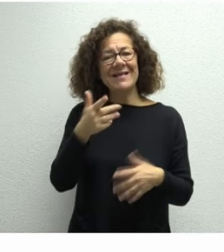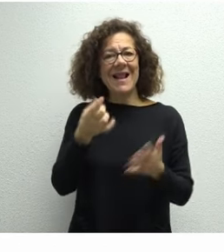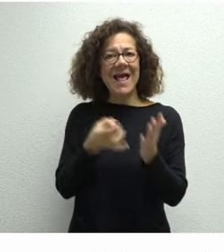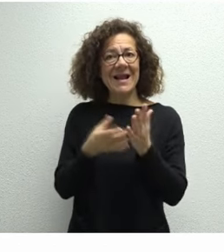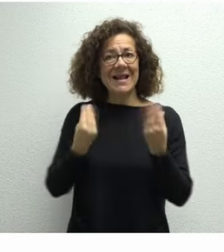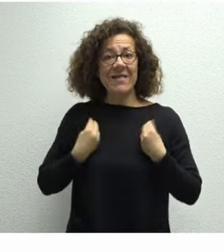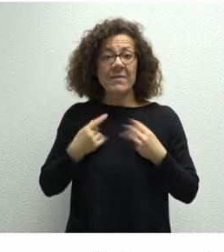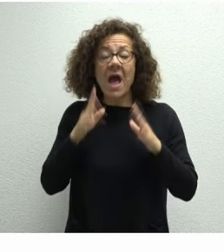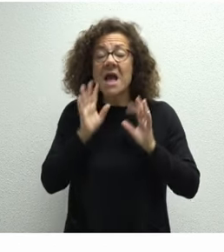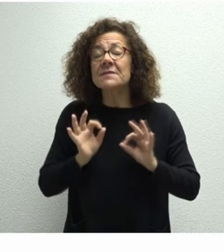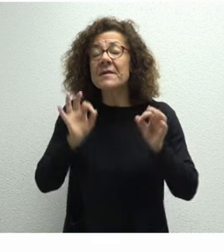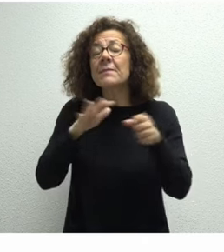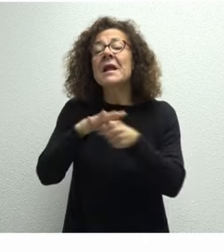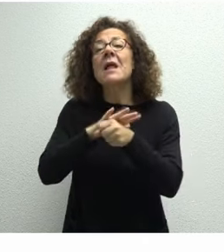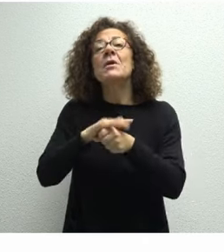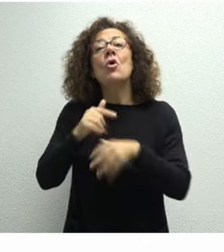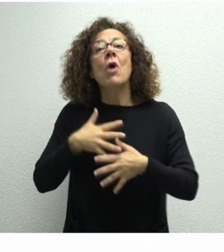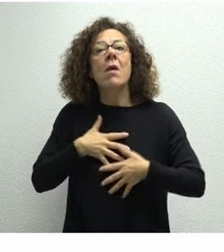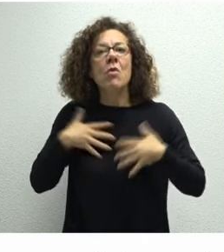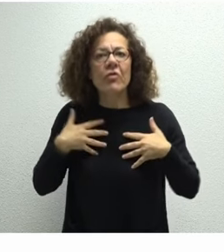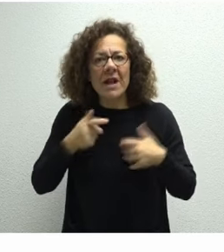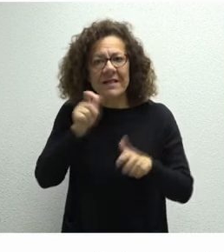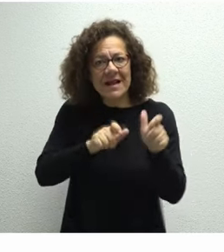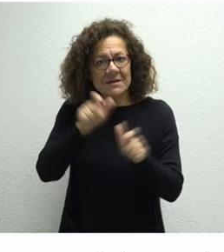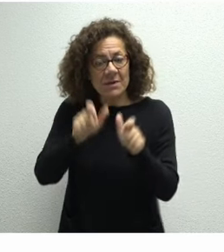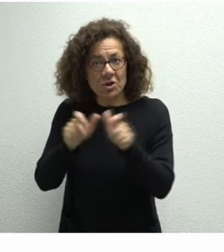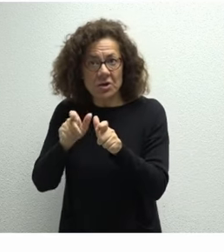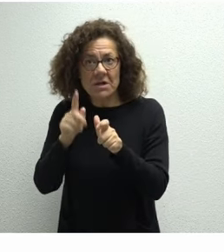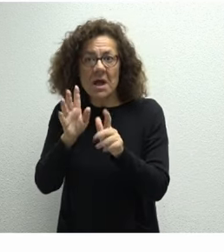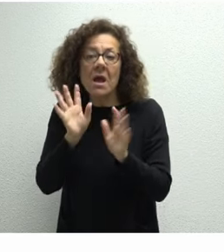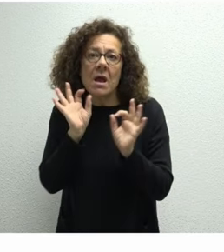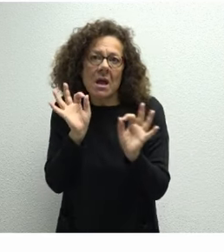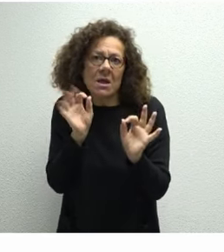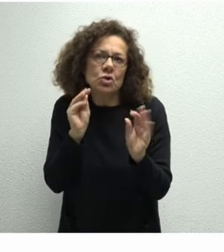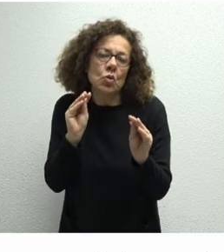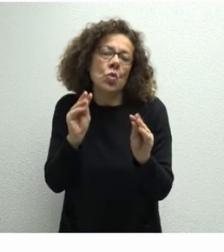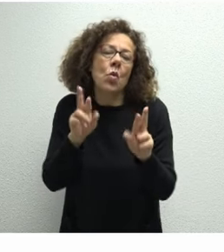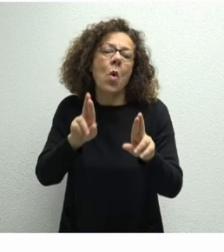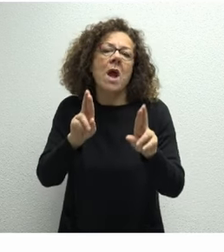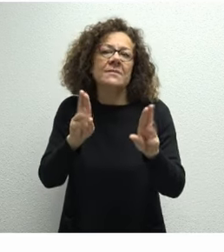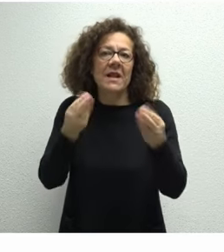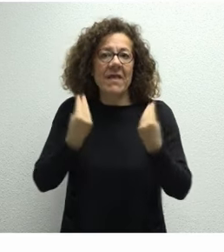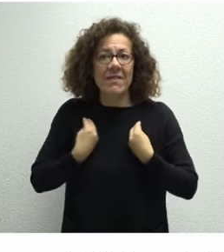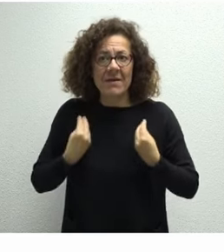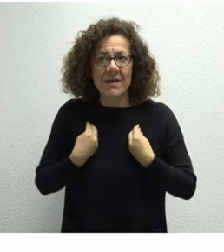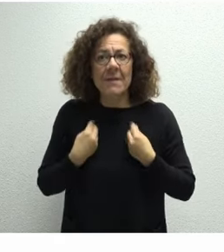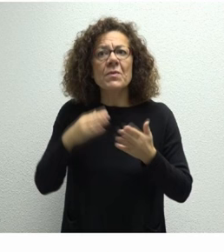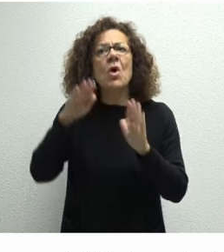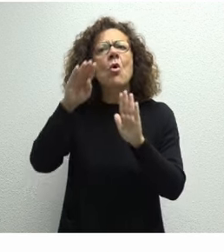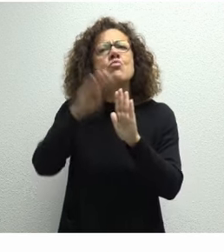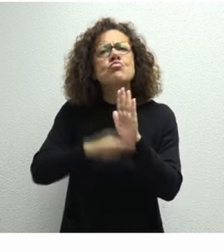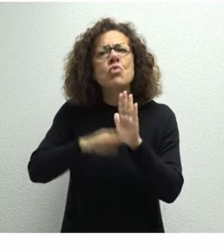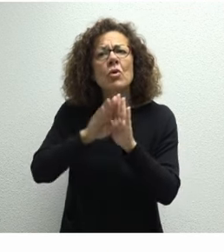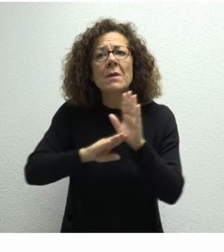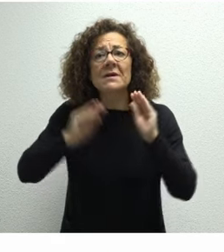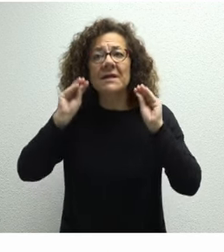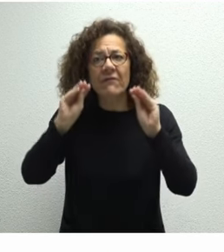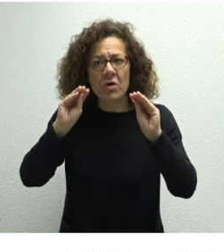vida sobre todo en el ámbito emocional de las personas y evidentemente en su esperanza de vida programas de formación